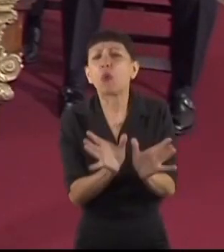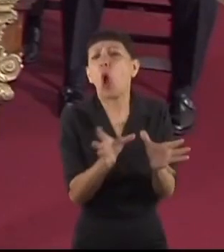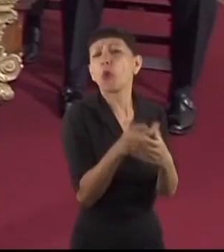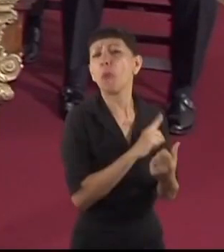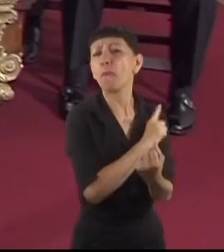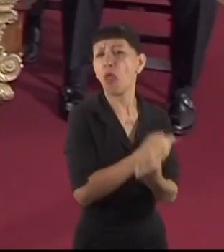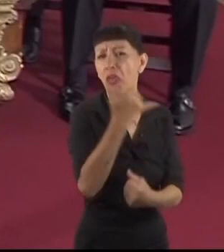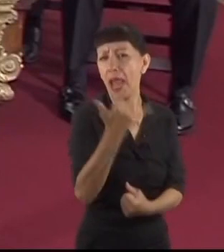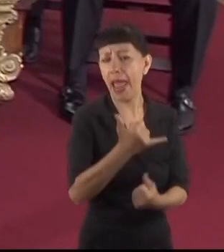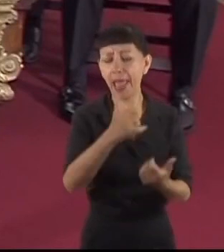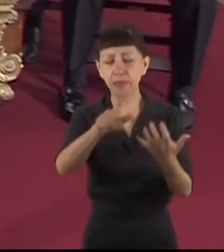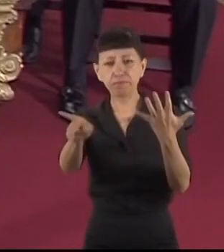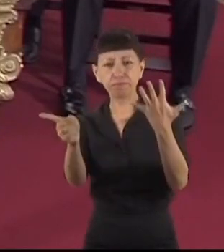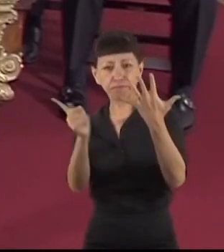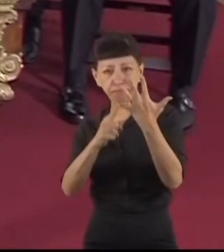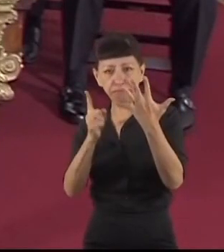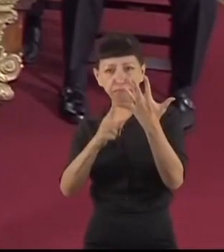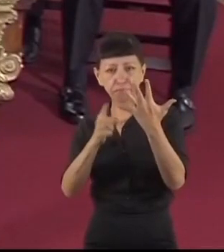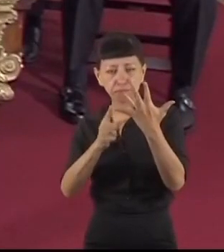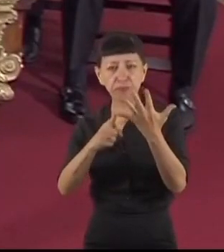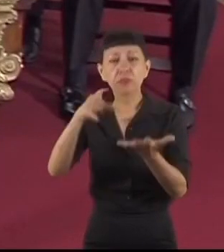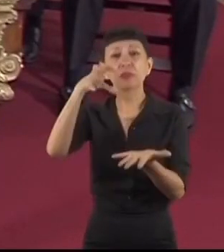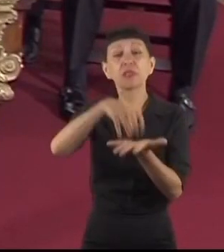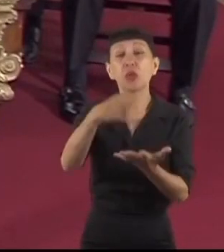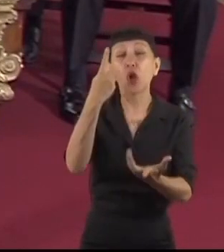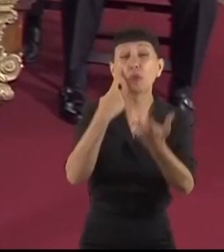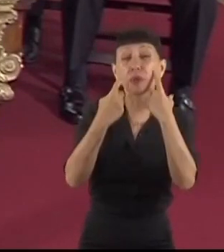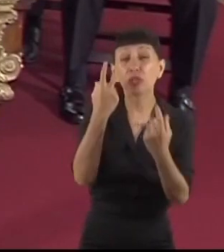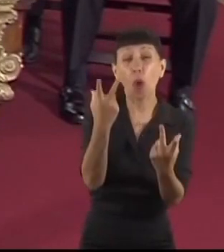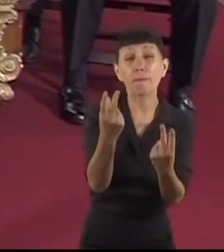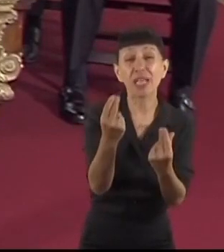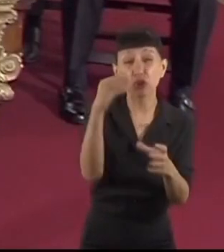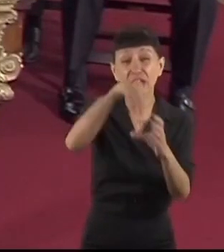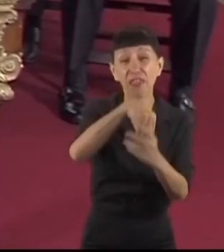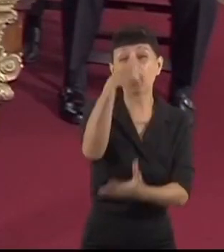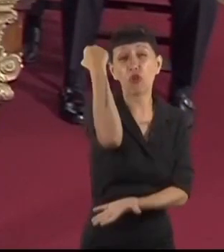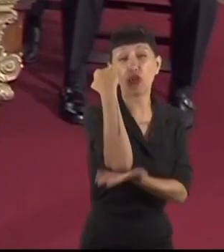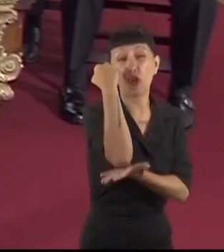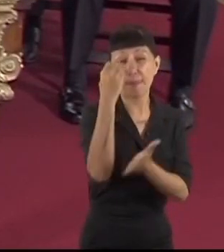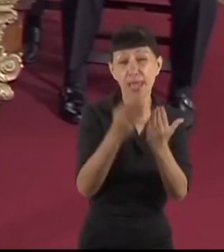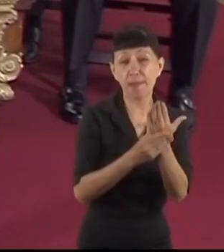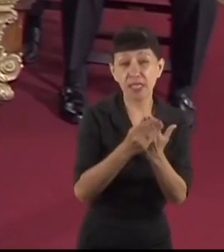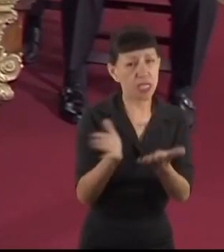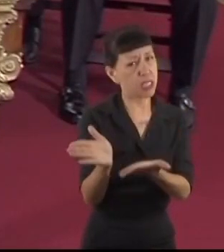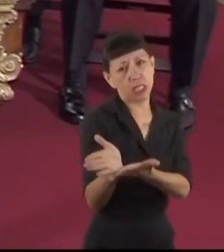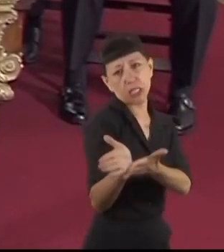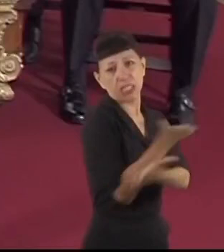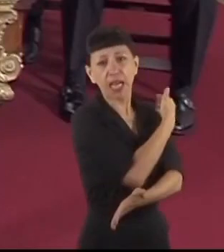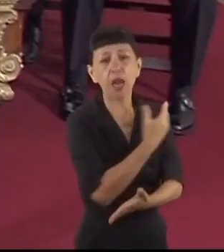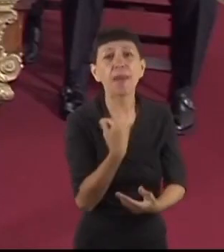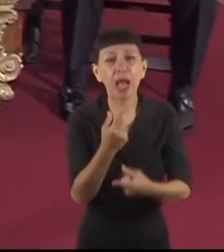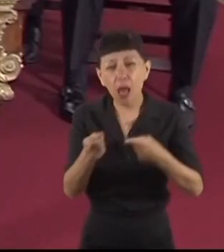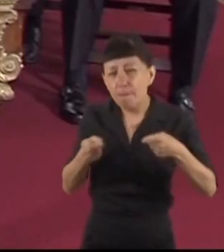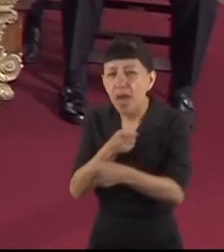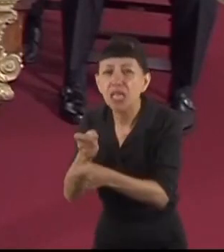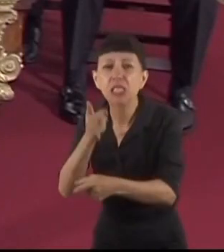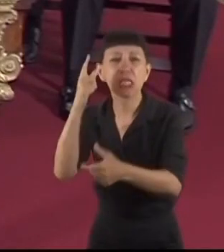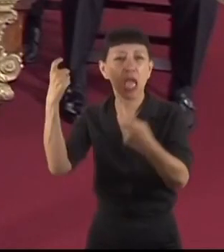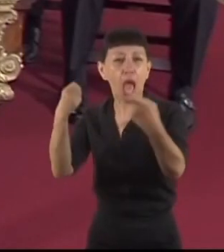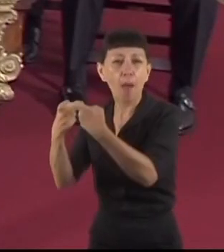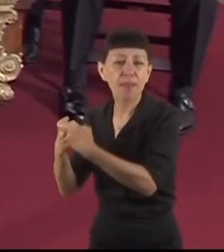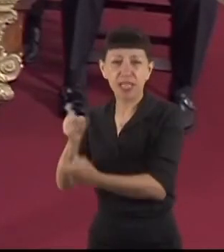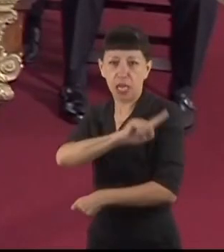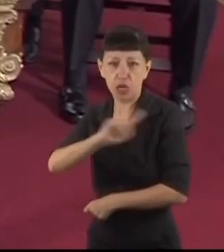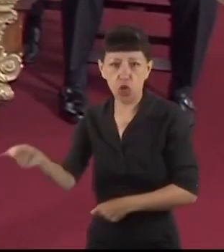cinco derogación del observatorio de precios del Ministerio de economía para evitar la persecución de las empresas seis